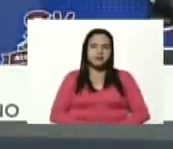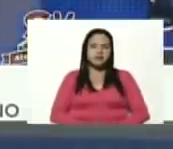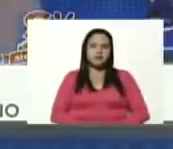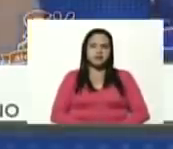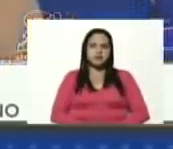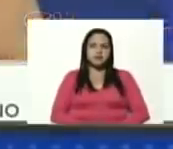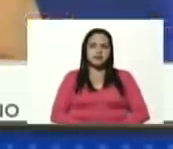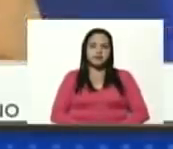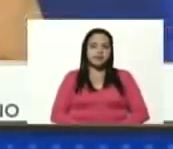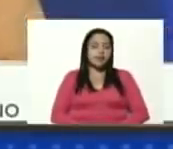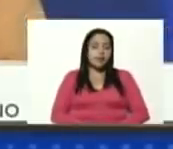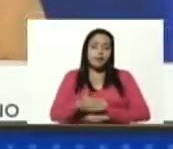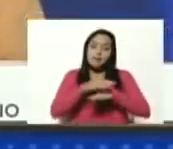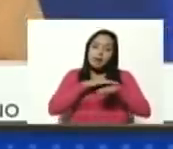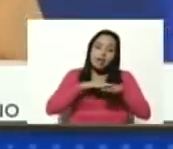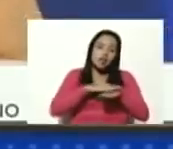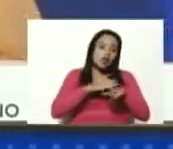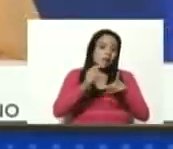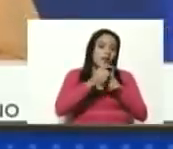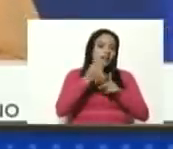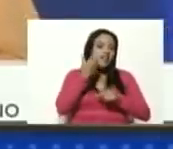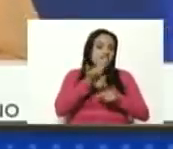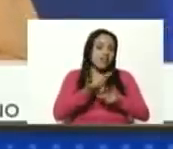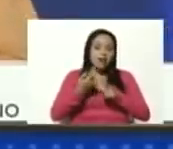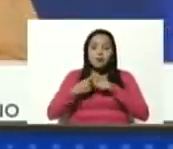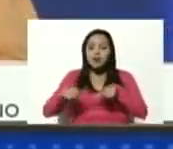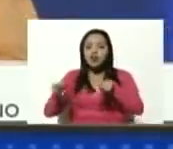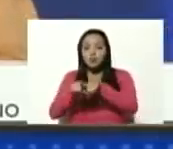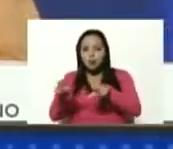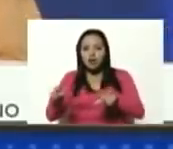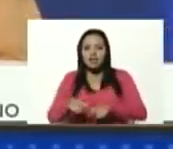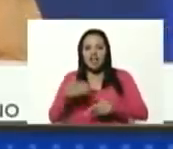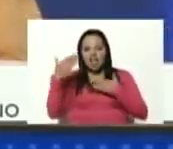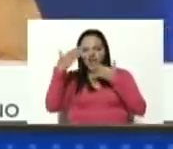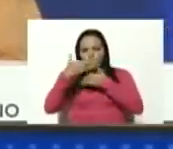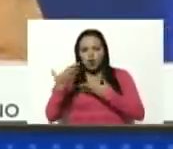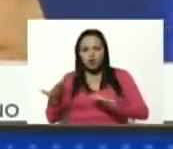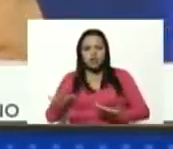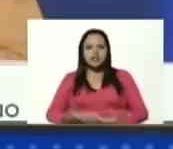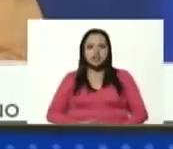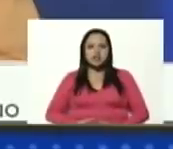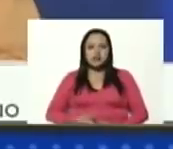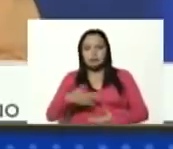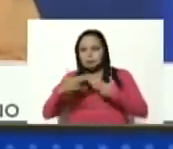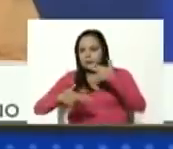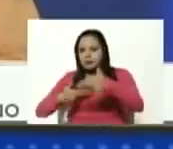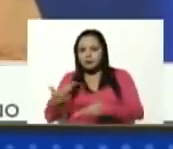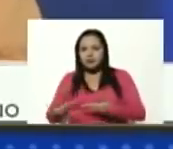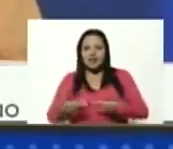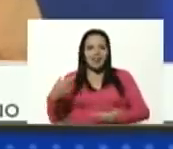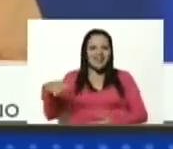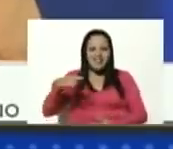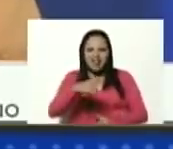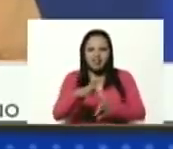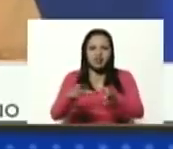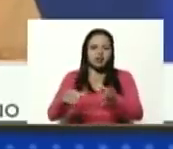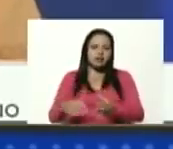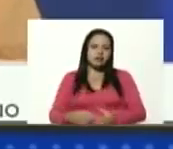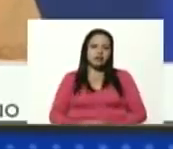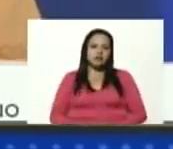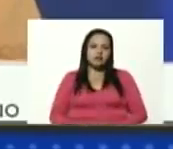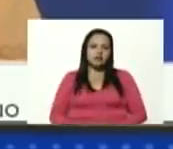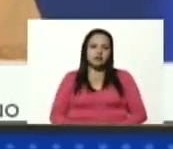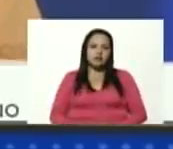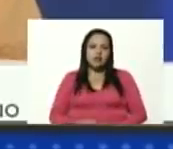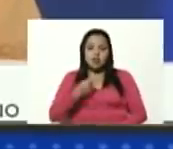no hay otro lenguaje. Tránsfugas, bandidos, ladrones, mafiosos, rata. Lo